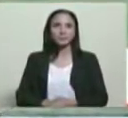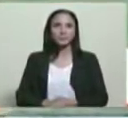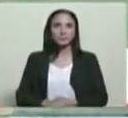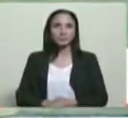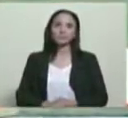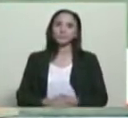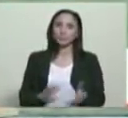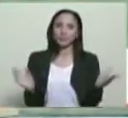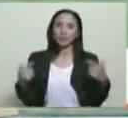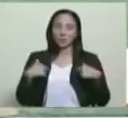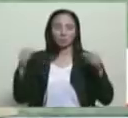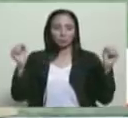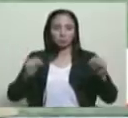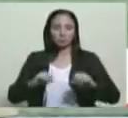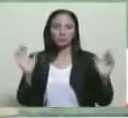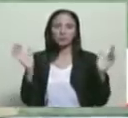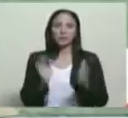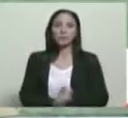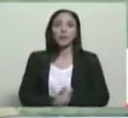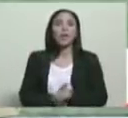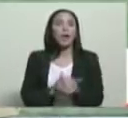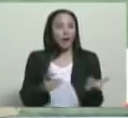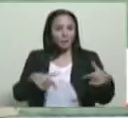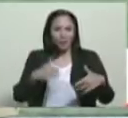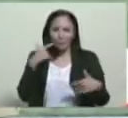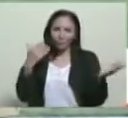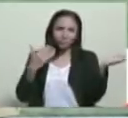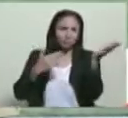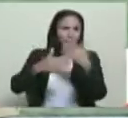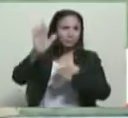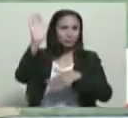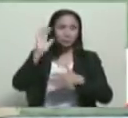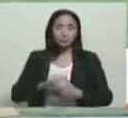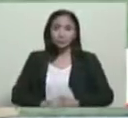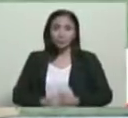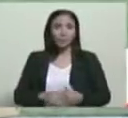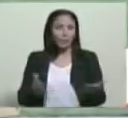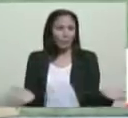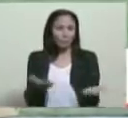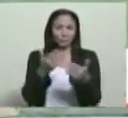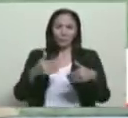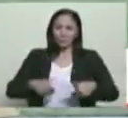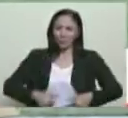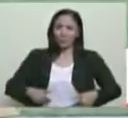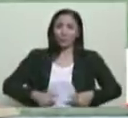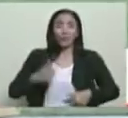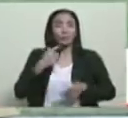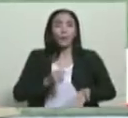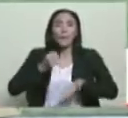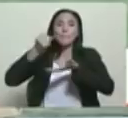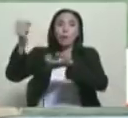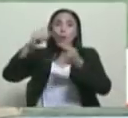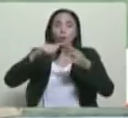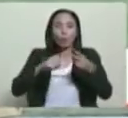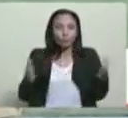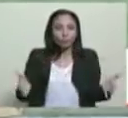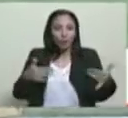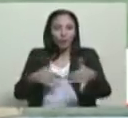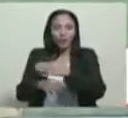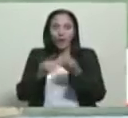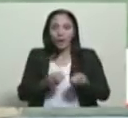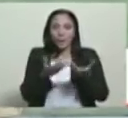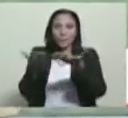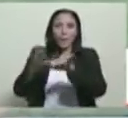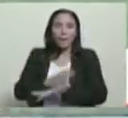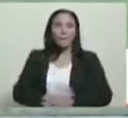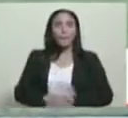Y yo digo que sí. Ahora es cuando voy a reforzar el bono y el CLAP para